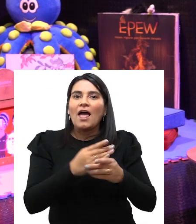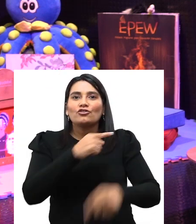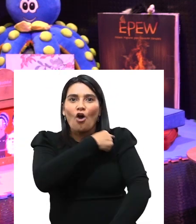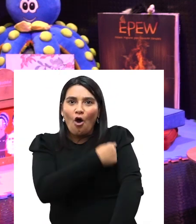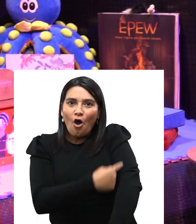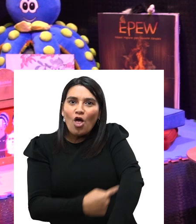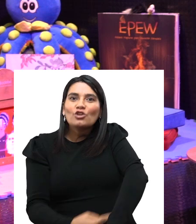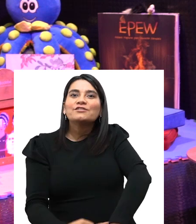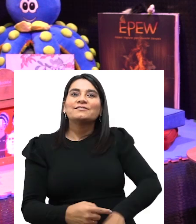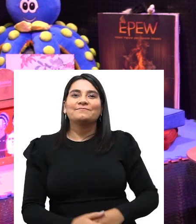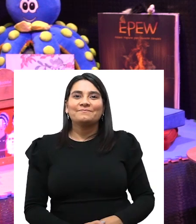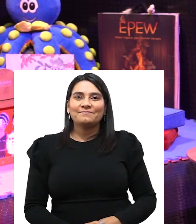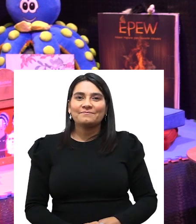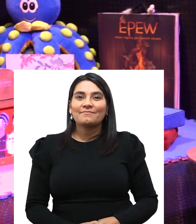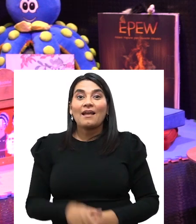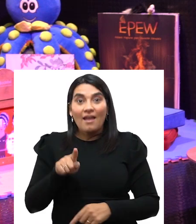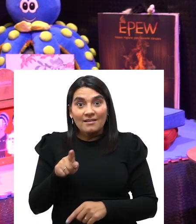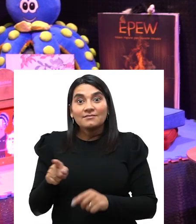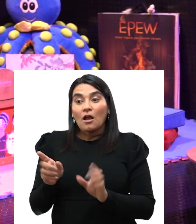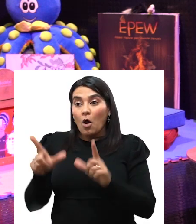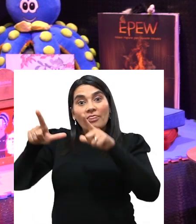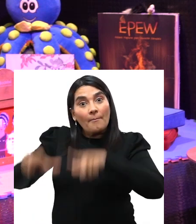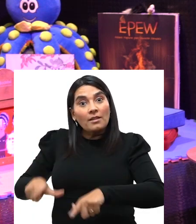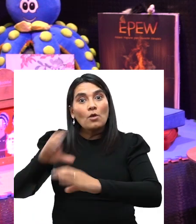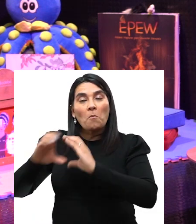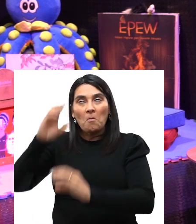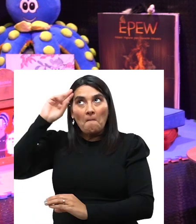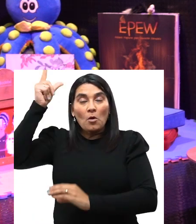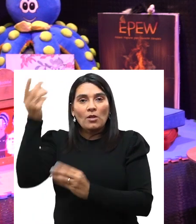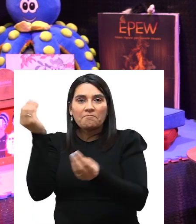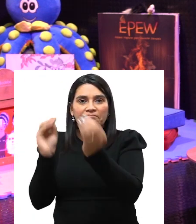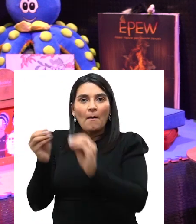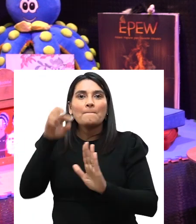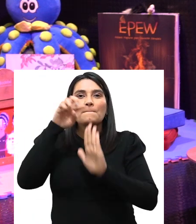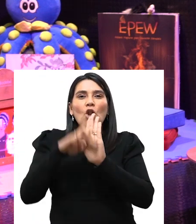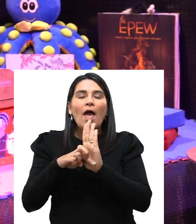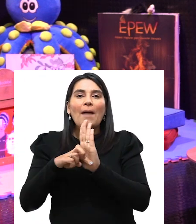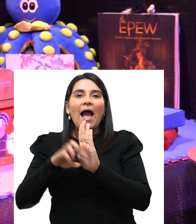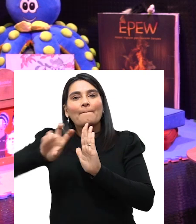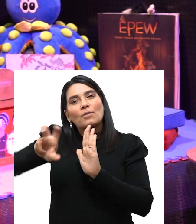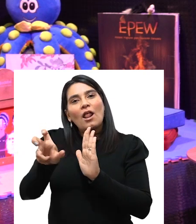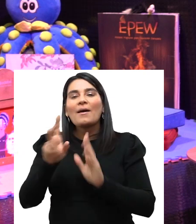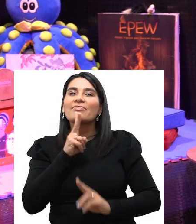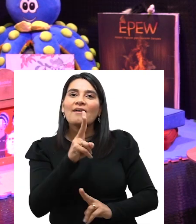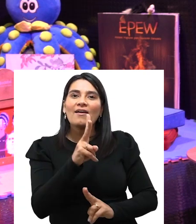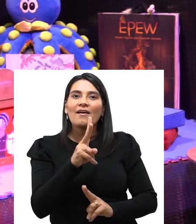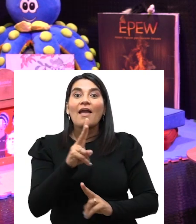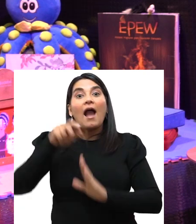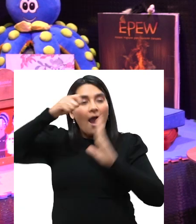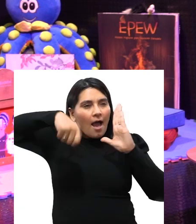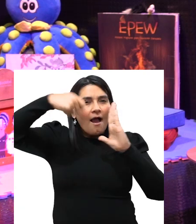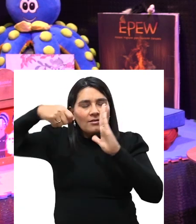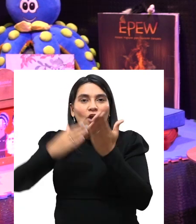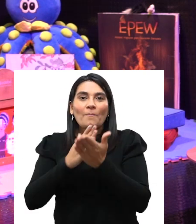Chile. La unidad de comunicaciones generó una propuesta para un programa de televisión. Las grabaciones comenzaron en agosto